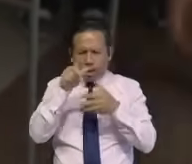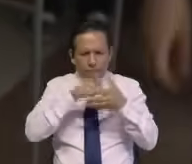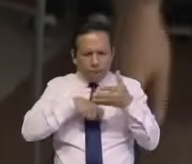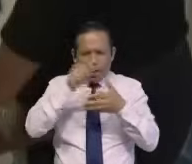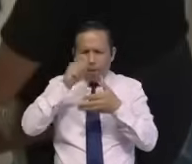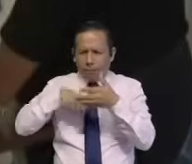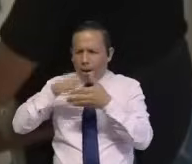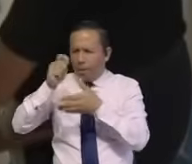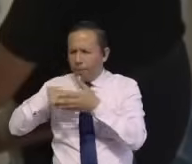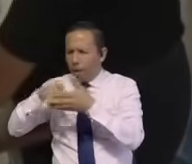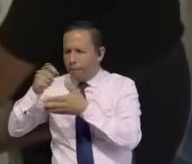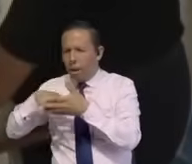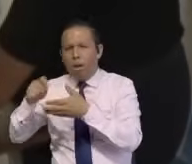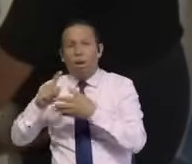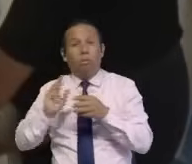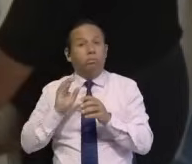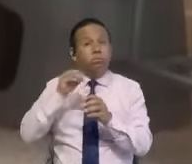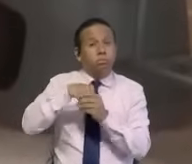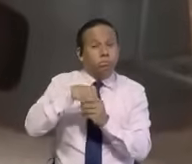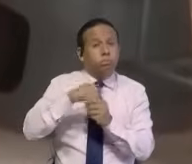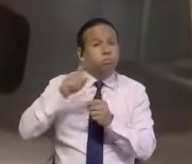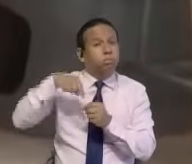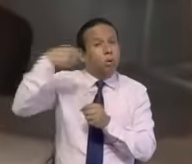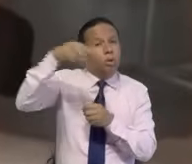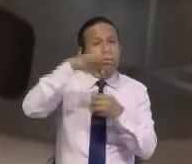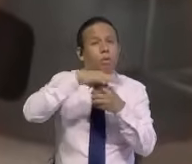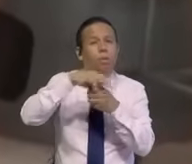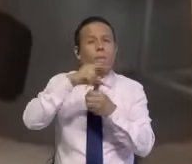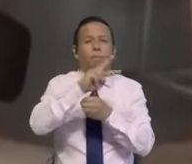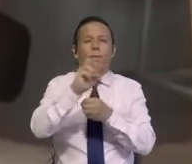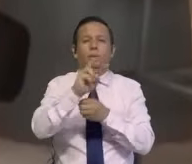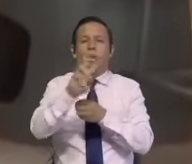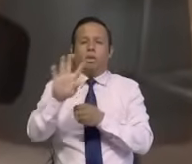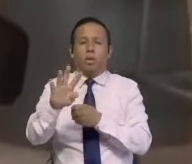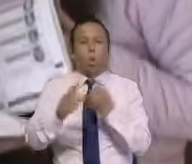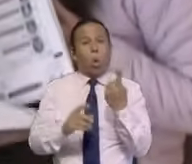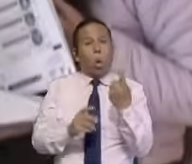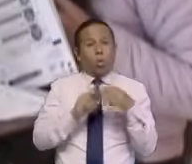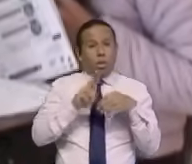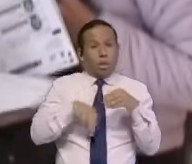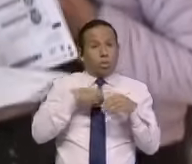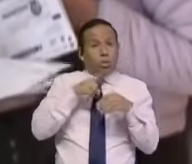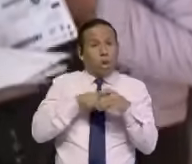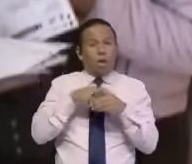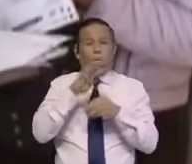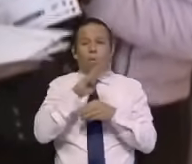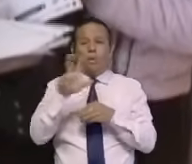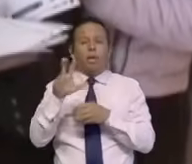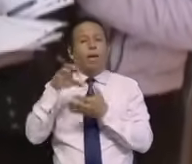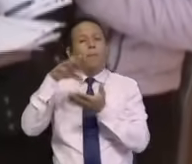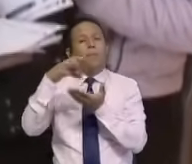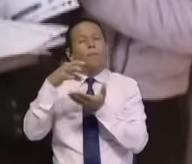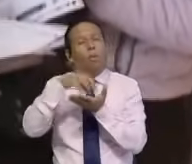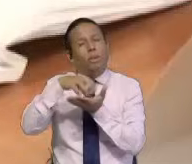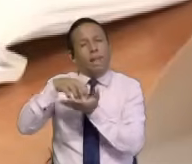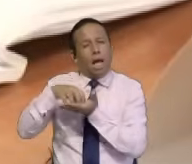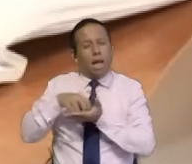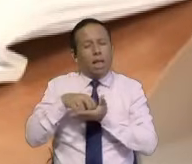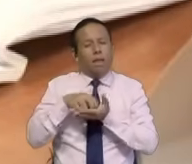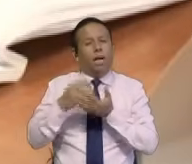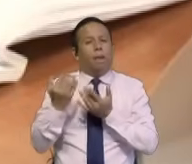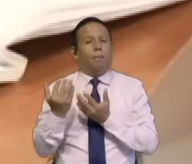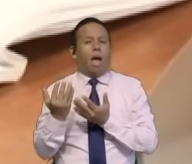las elecciones generales del 2025, 11 nacionales y 43 provinciales. También a la espera de la entrega